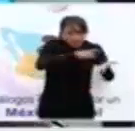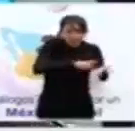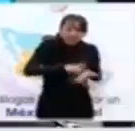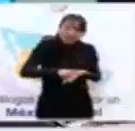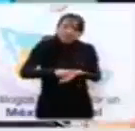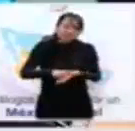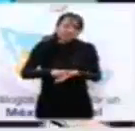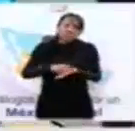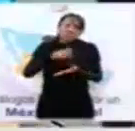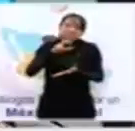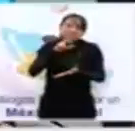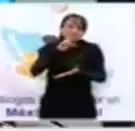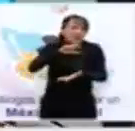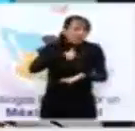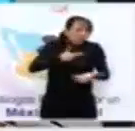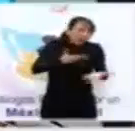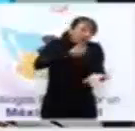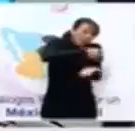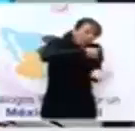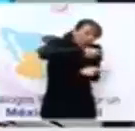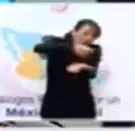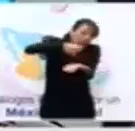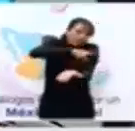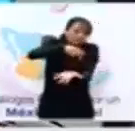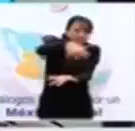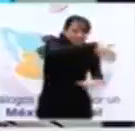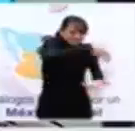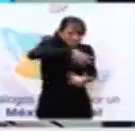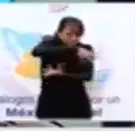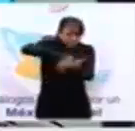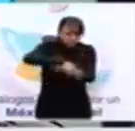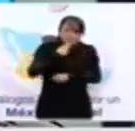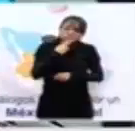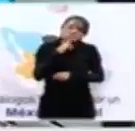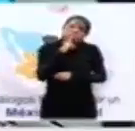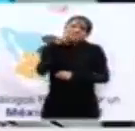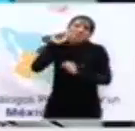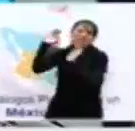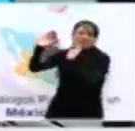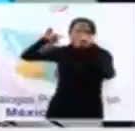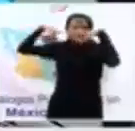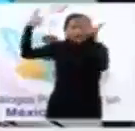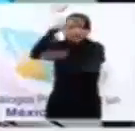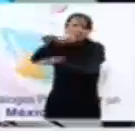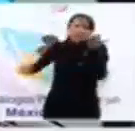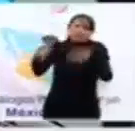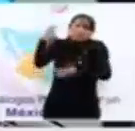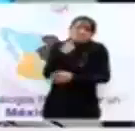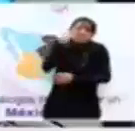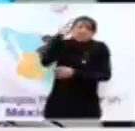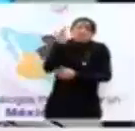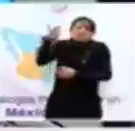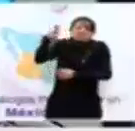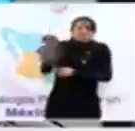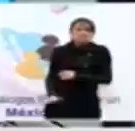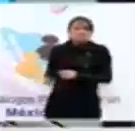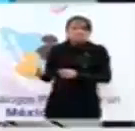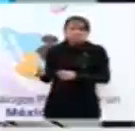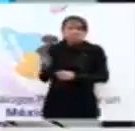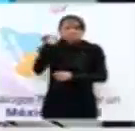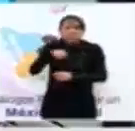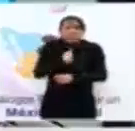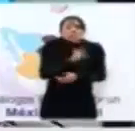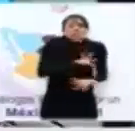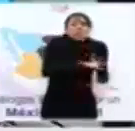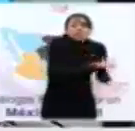y aplicar programas de subsidio a los productores para que pudiéramos remontar esta circunstancia. Y esperar que la industrialización